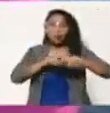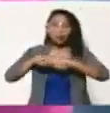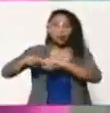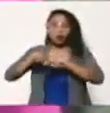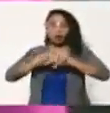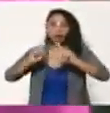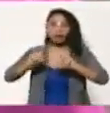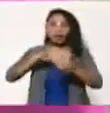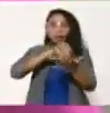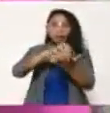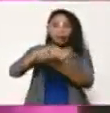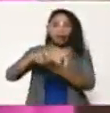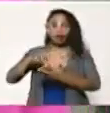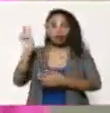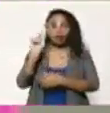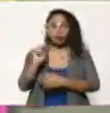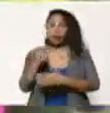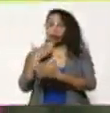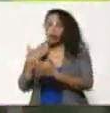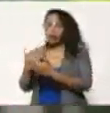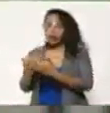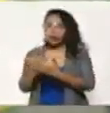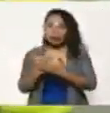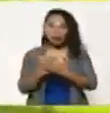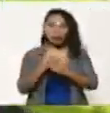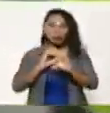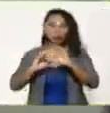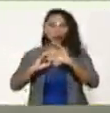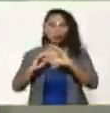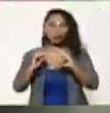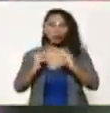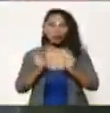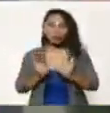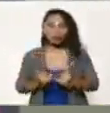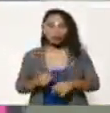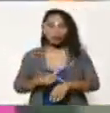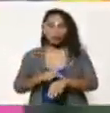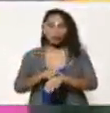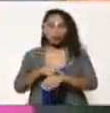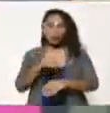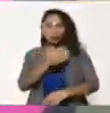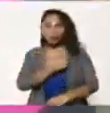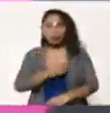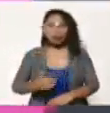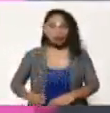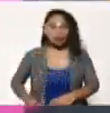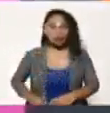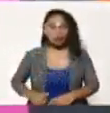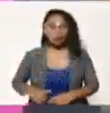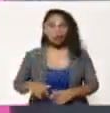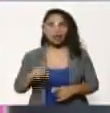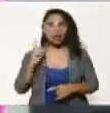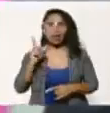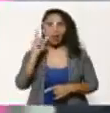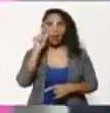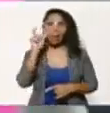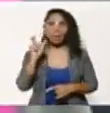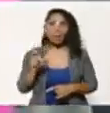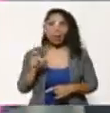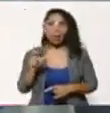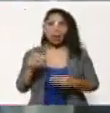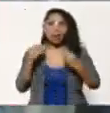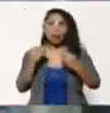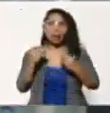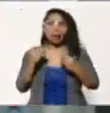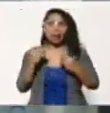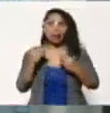estados de venezuela muchísimas gracias a conversar de inmediato a esta hora con el presidente del inea almirante de la dios jiménez ratia para que también